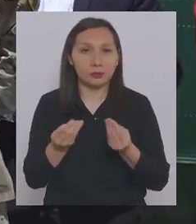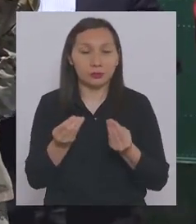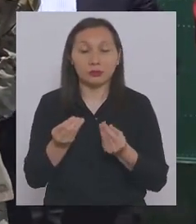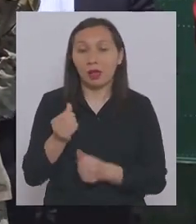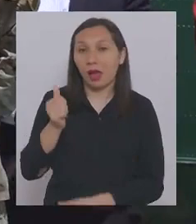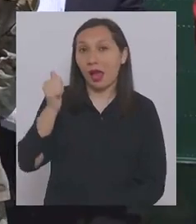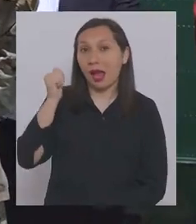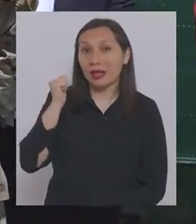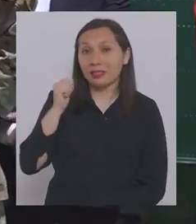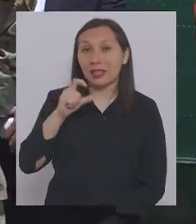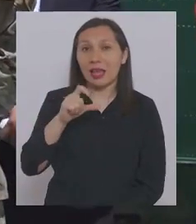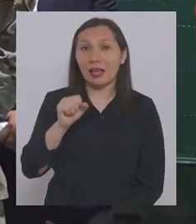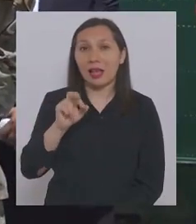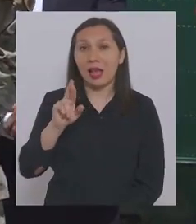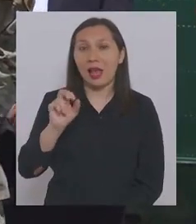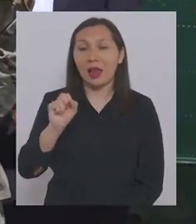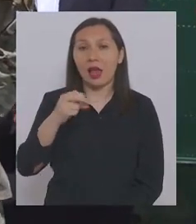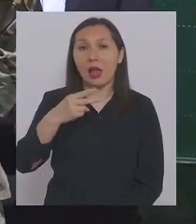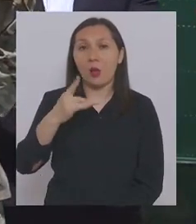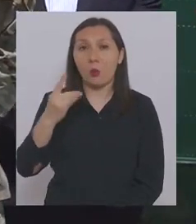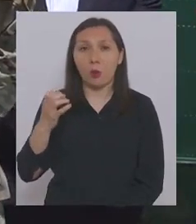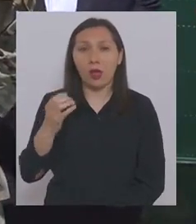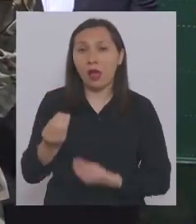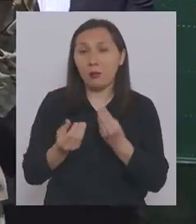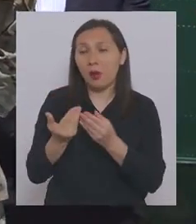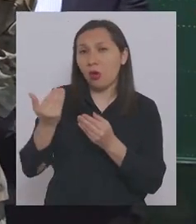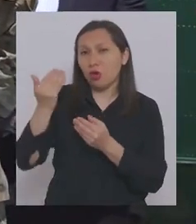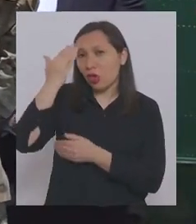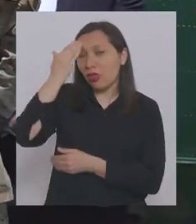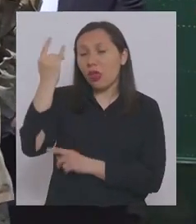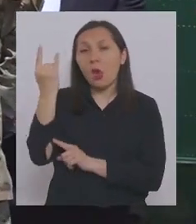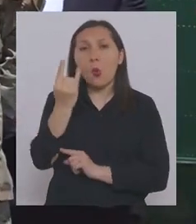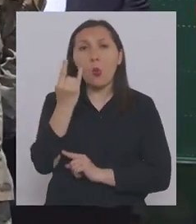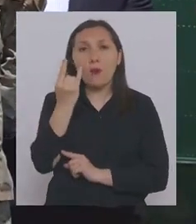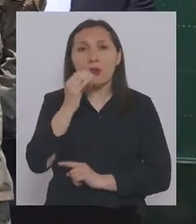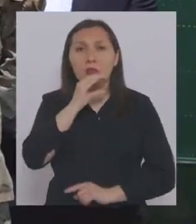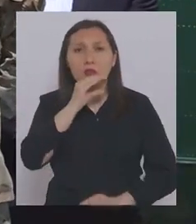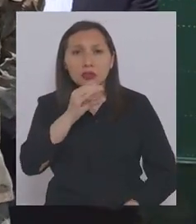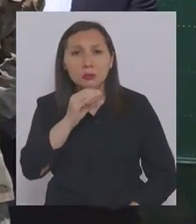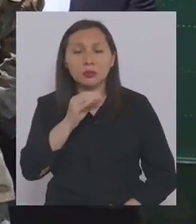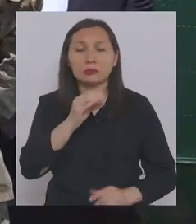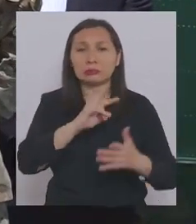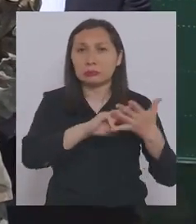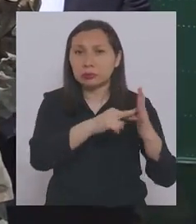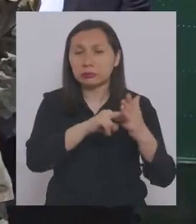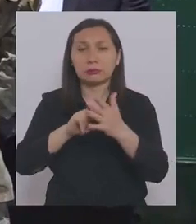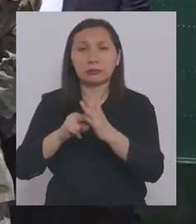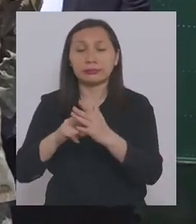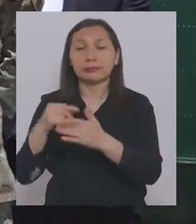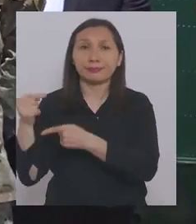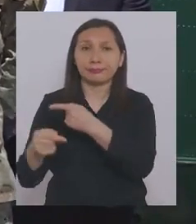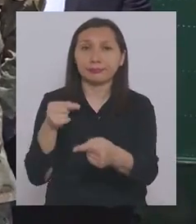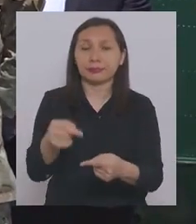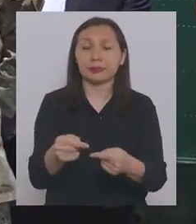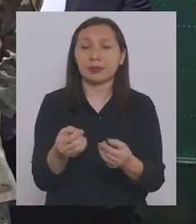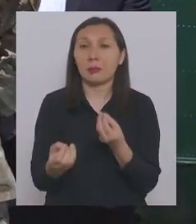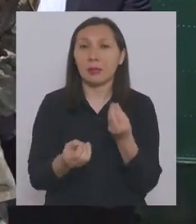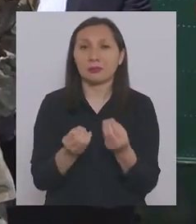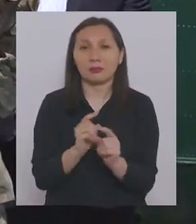ayer en Carahue, lo que pasó hace algunos días en la Universidad de Concepción. En consecuencia,